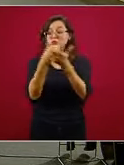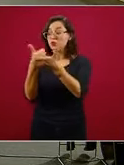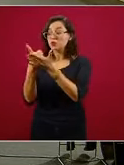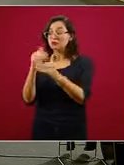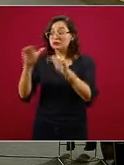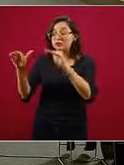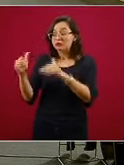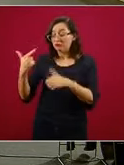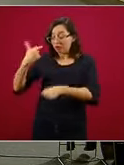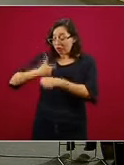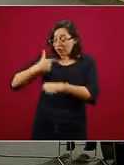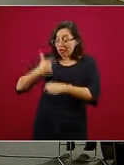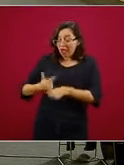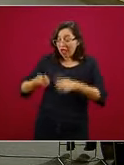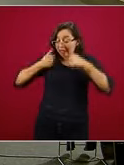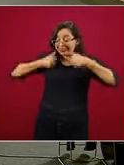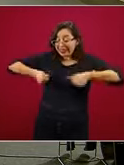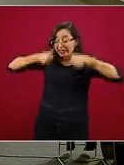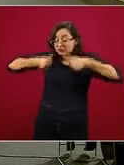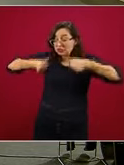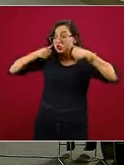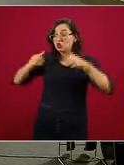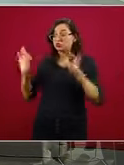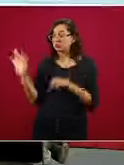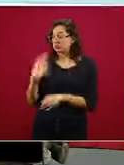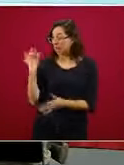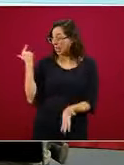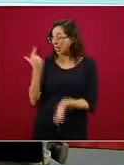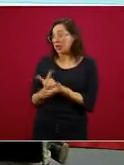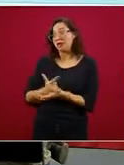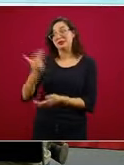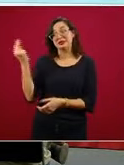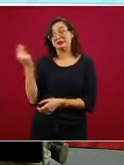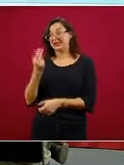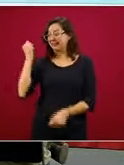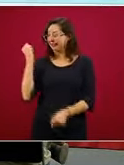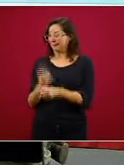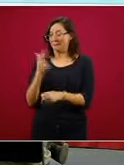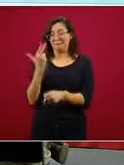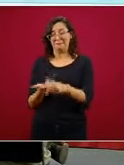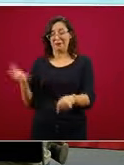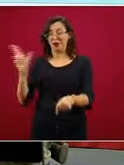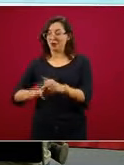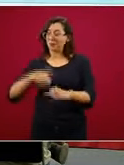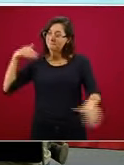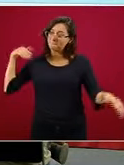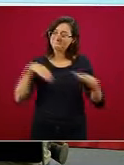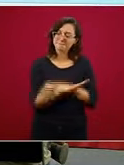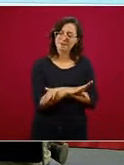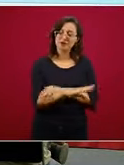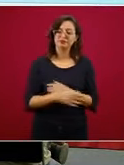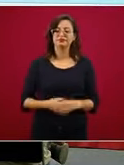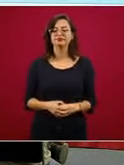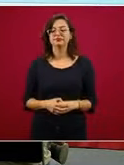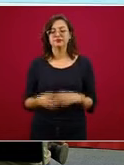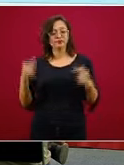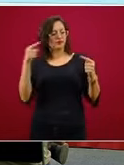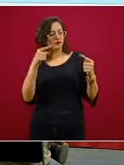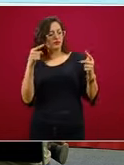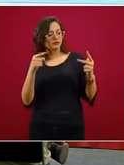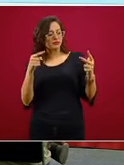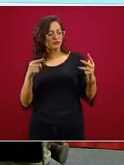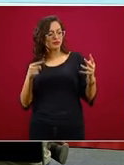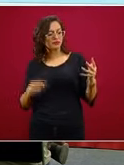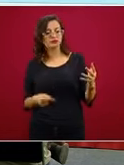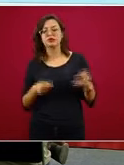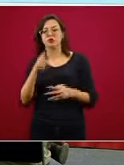que detecten esos datos de alarma para una hospitalización anticipada. Entonces, estos son los 4 escenarios y la intensidad de los